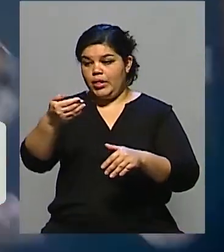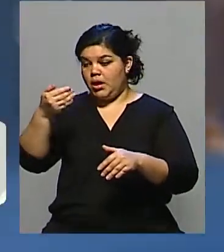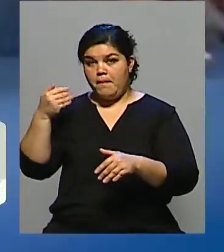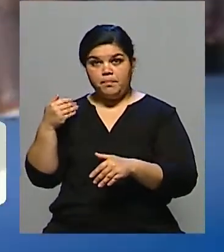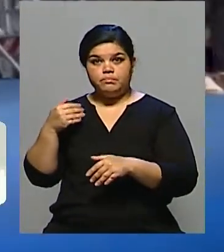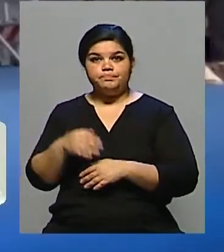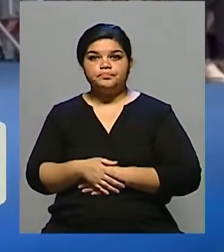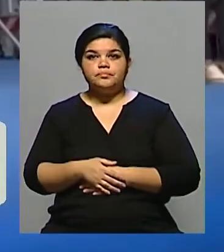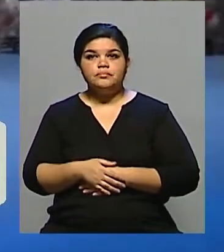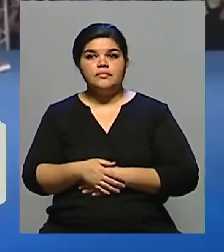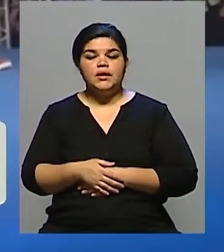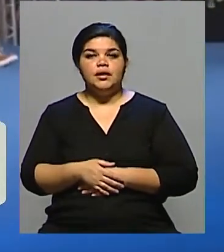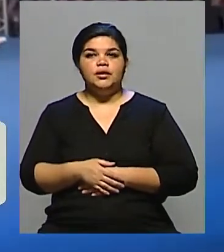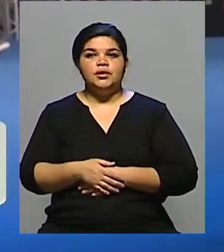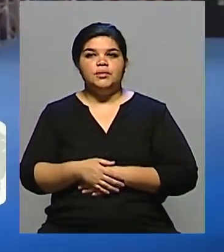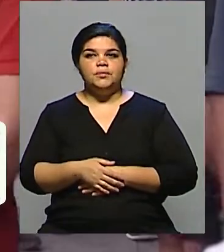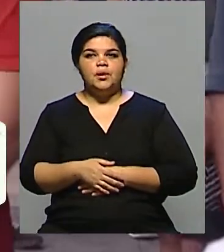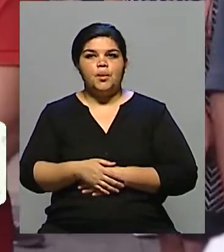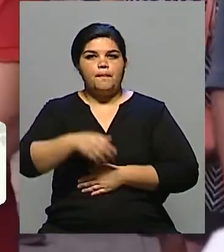solamente el